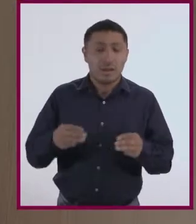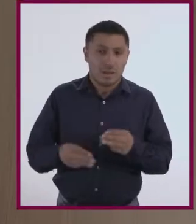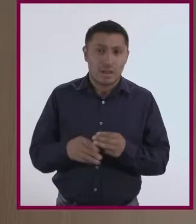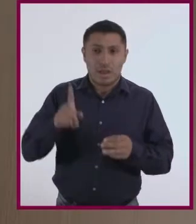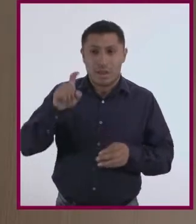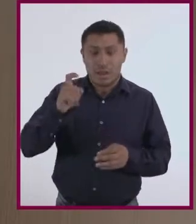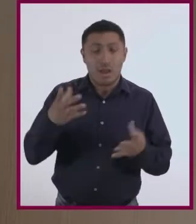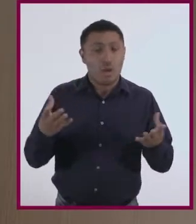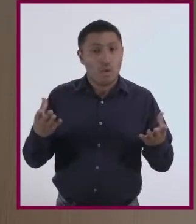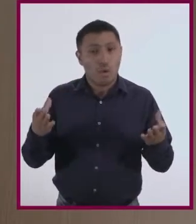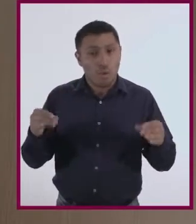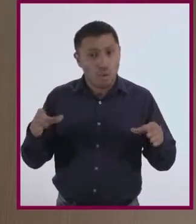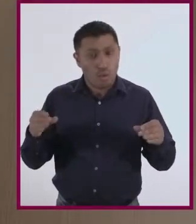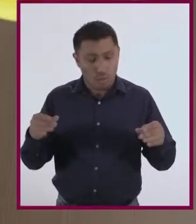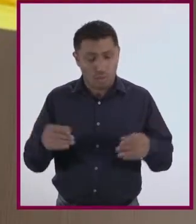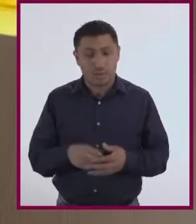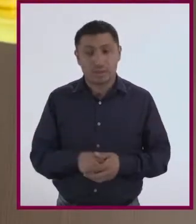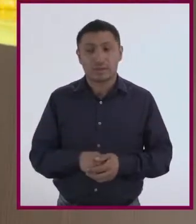orgánica húmeda.